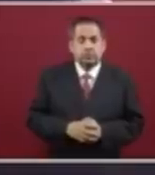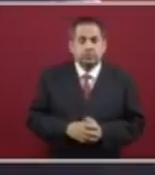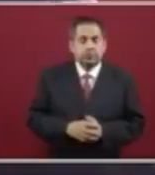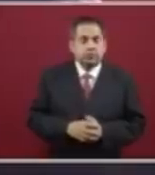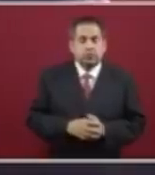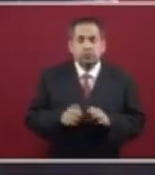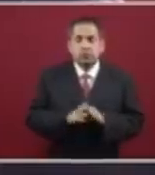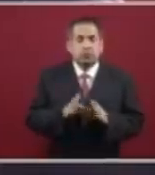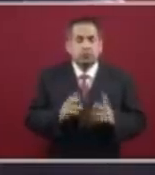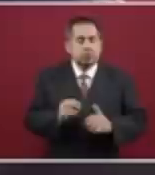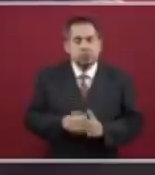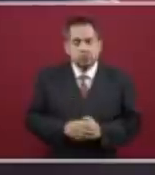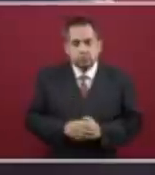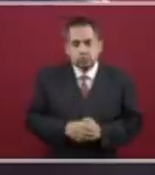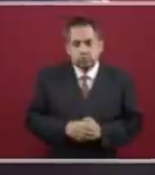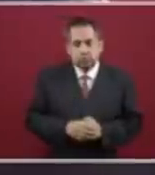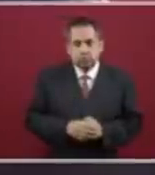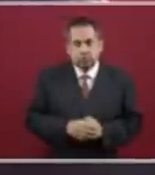No